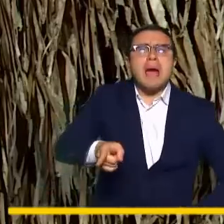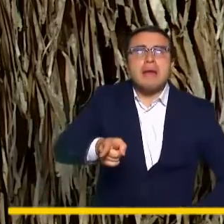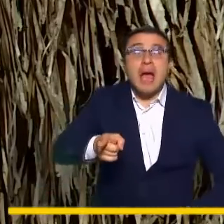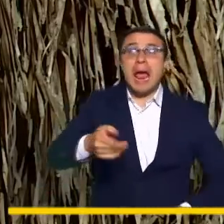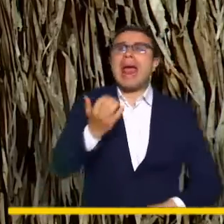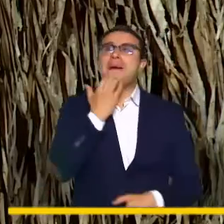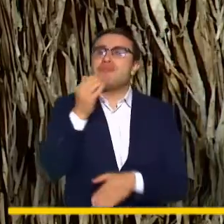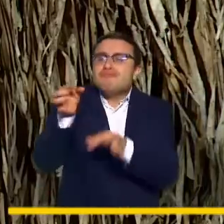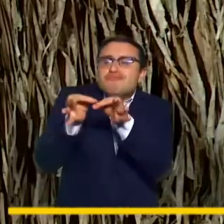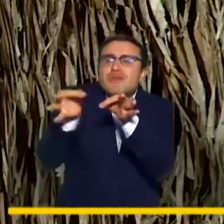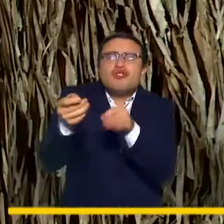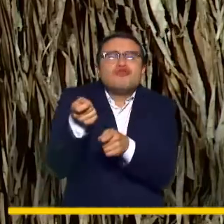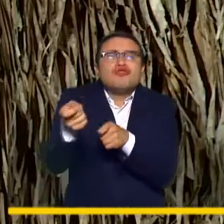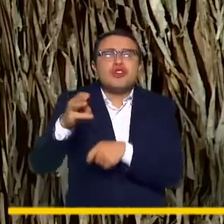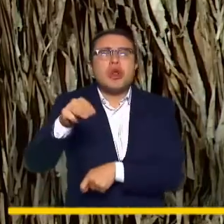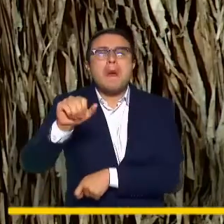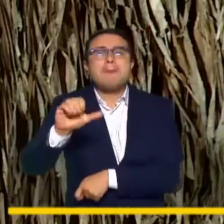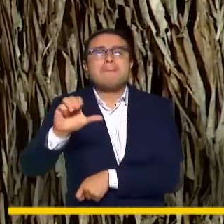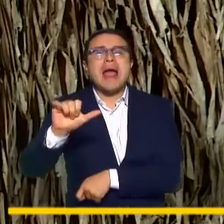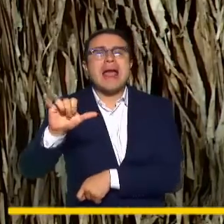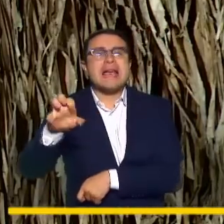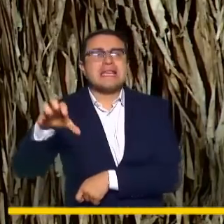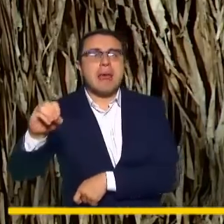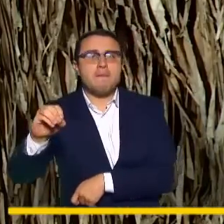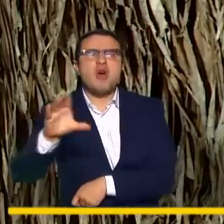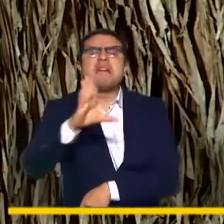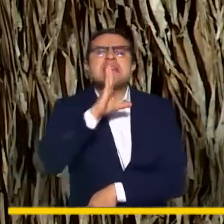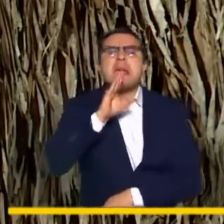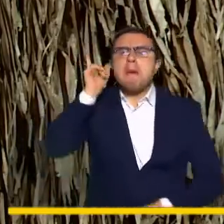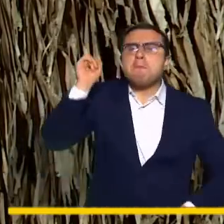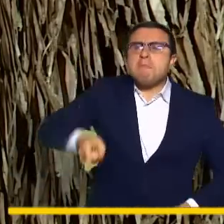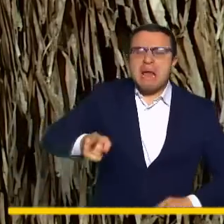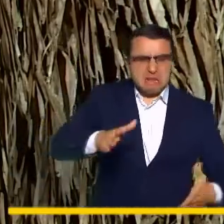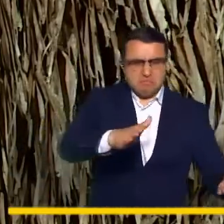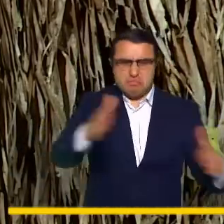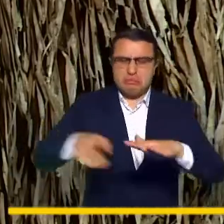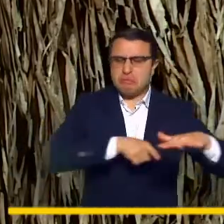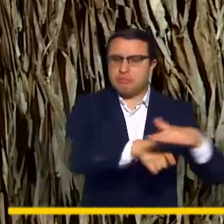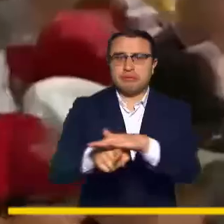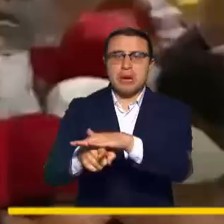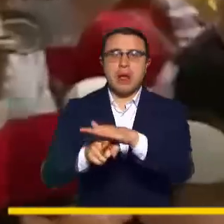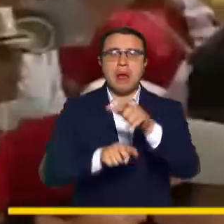aquí, eran senadores de la República.